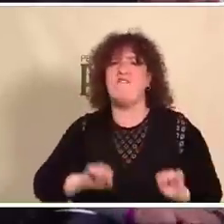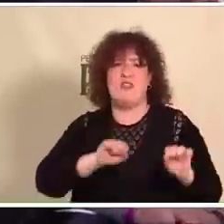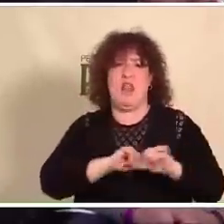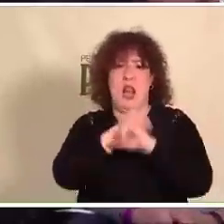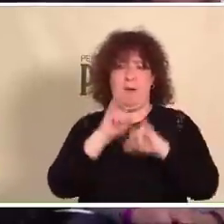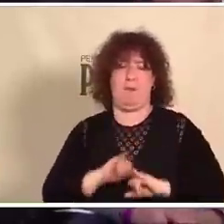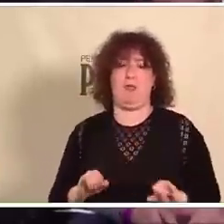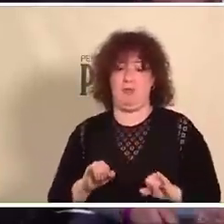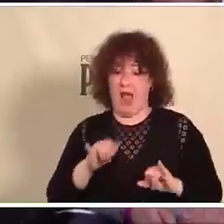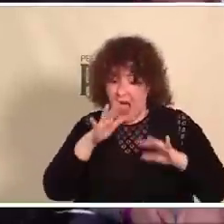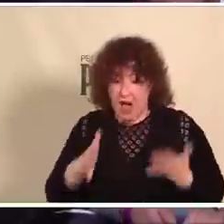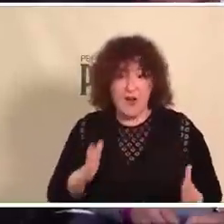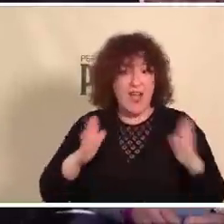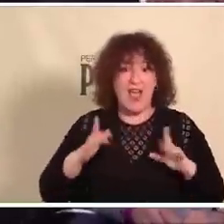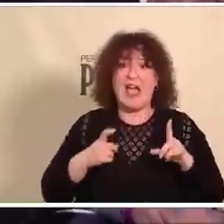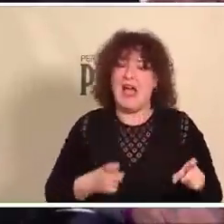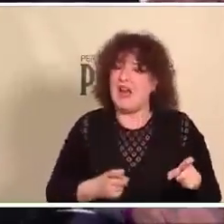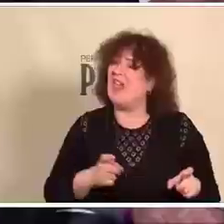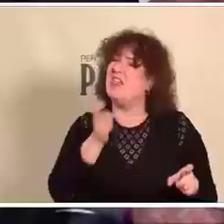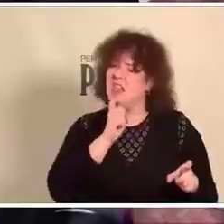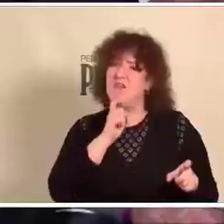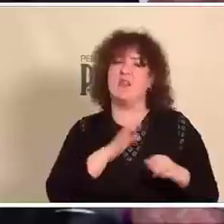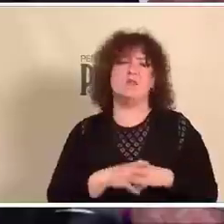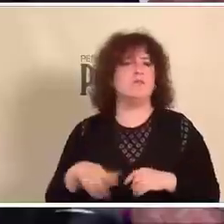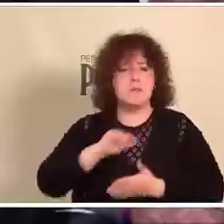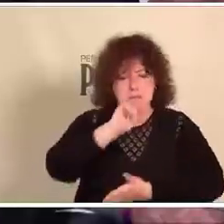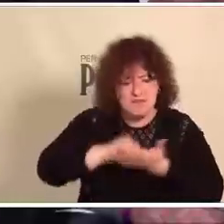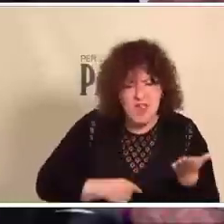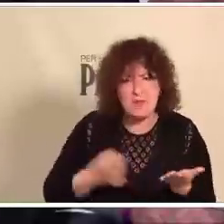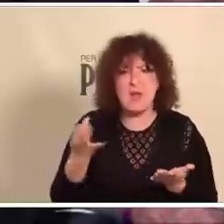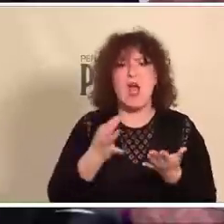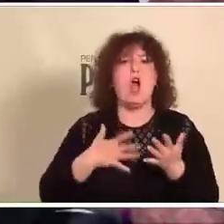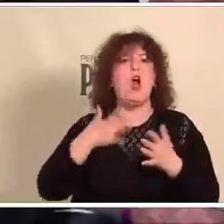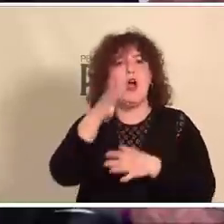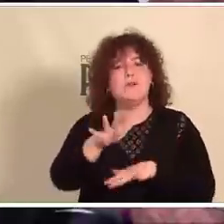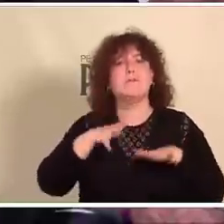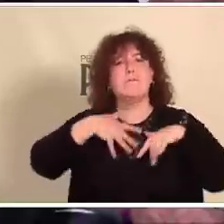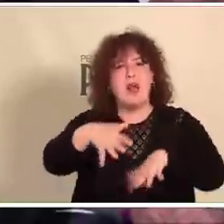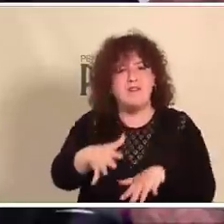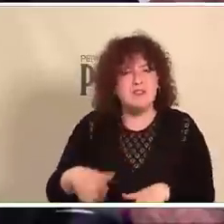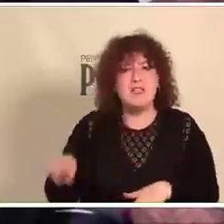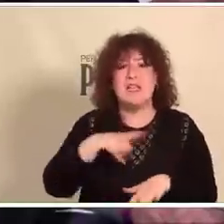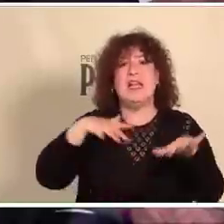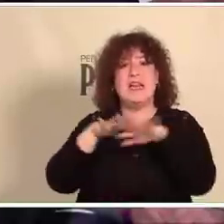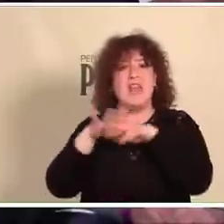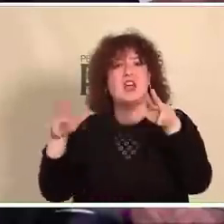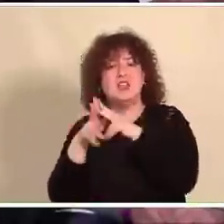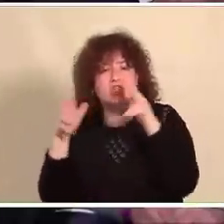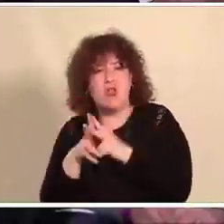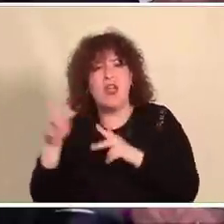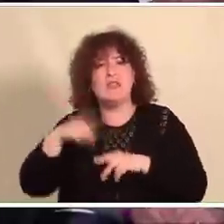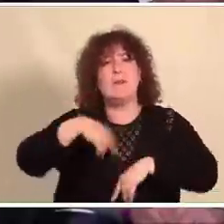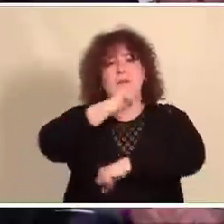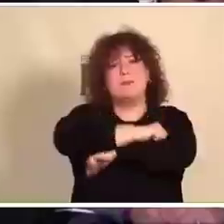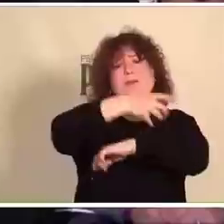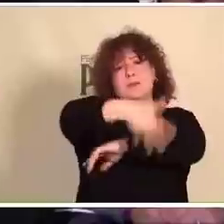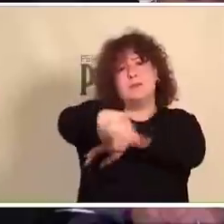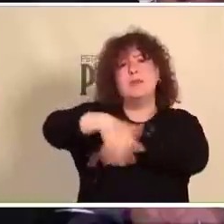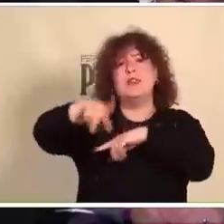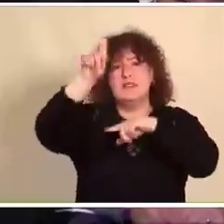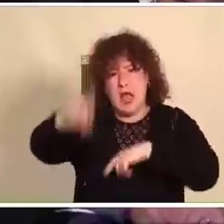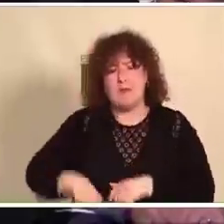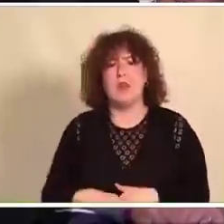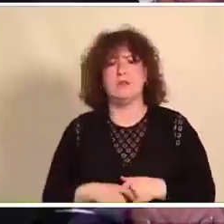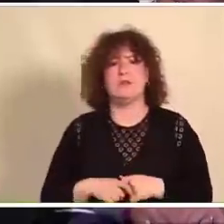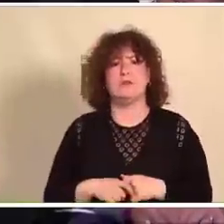la Guerra firmad los manifiestos y da las concentraciones llenar las redes y también Los Balcones símbolos